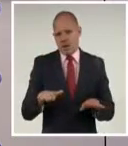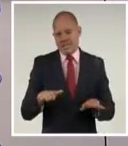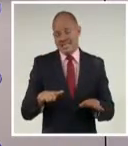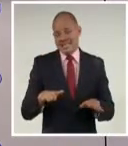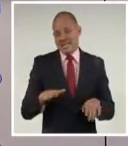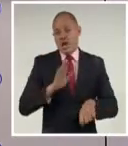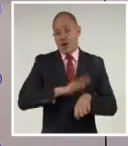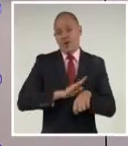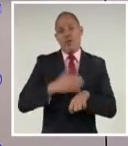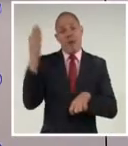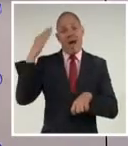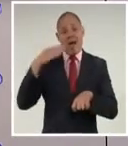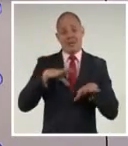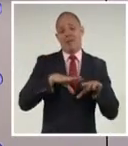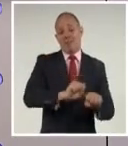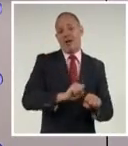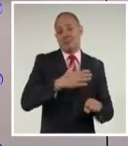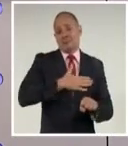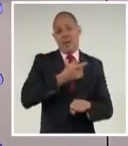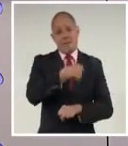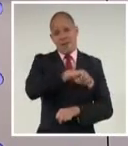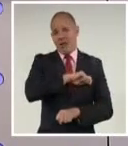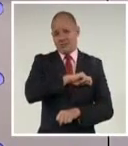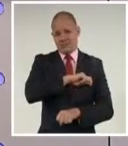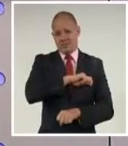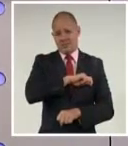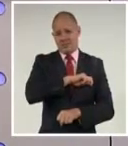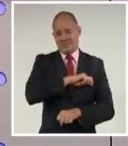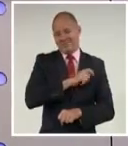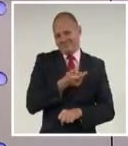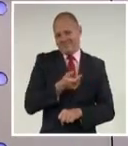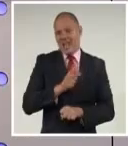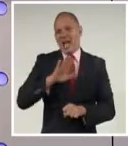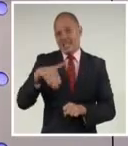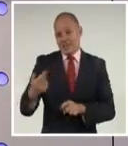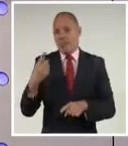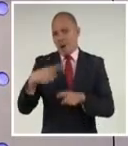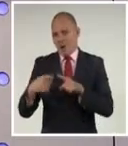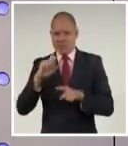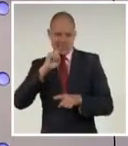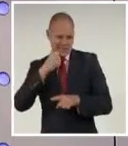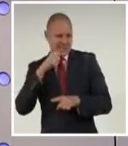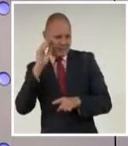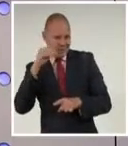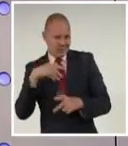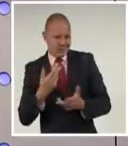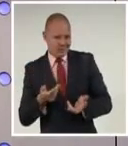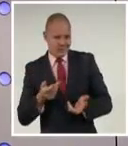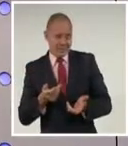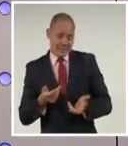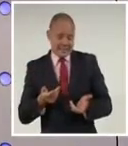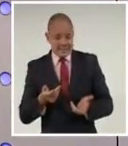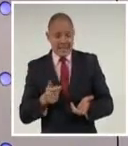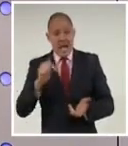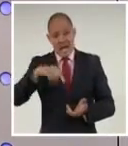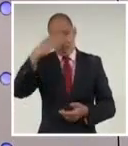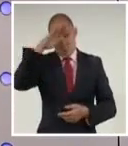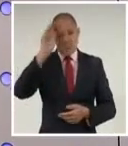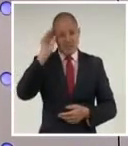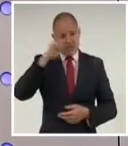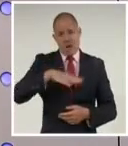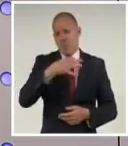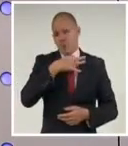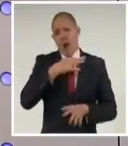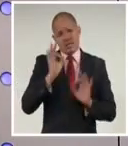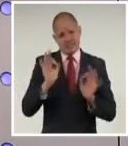relativamente pocos años. Al final, un país en desarrollo. Hay quien olvida esto, unos porque cuentan que antes